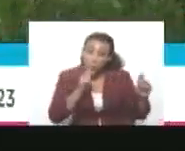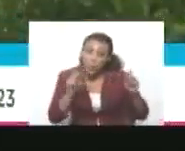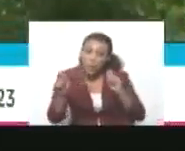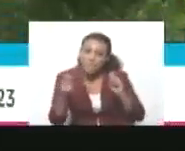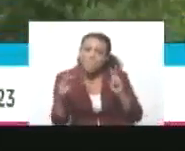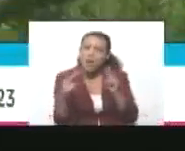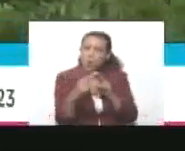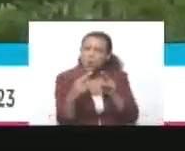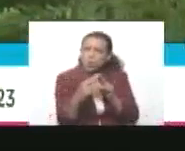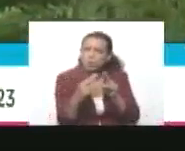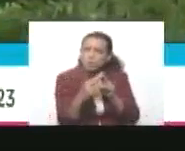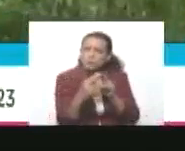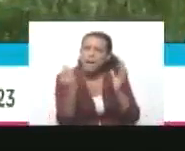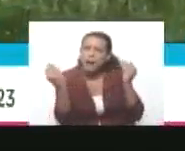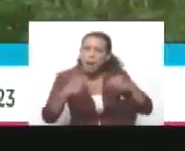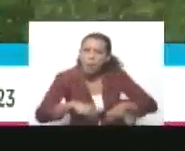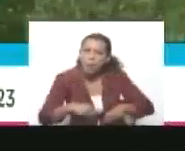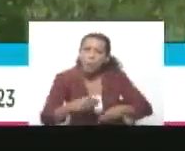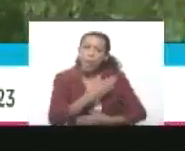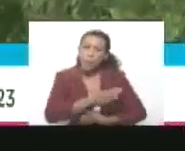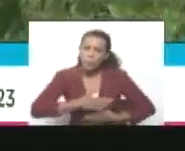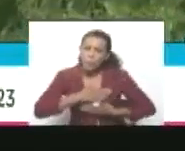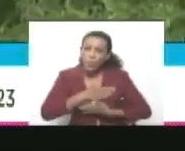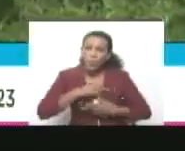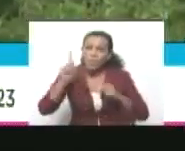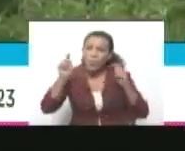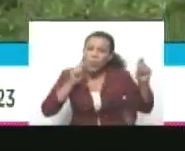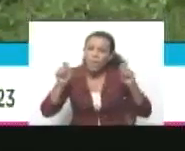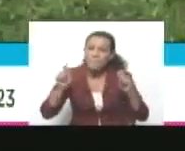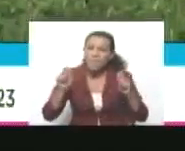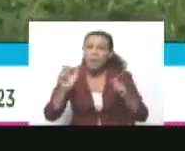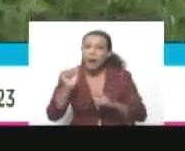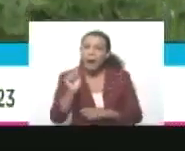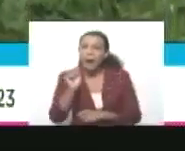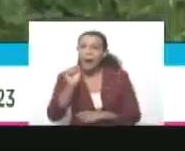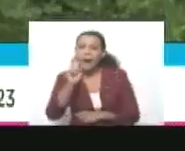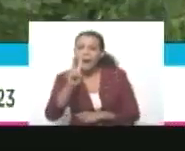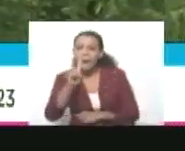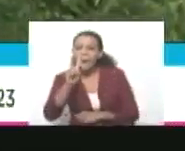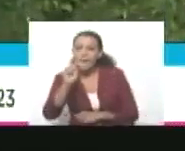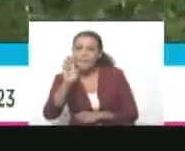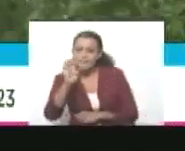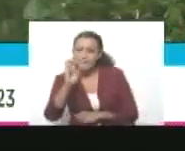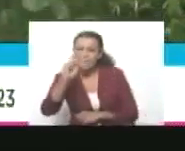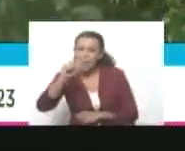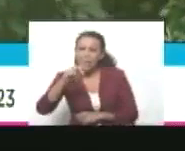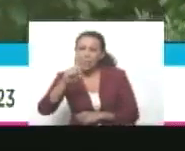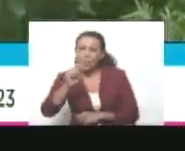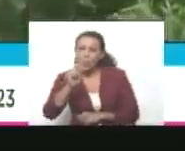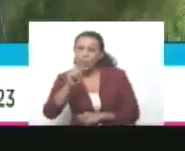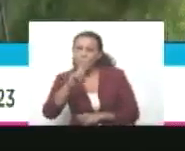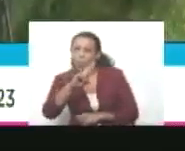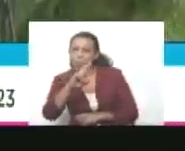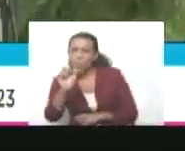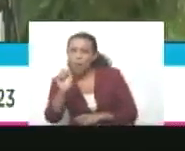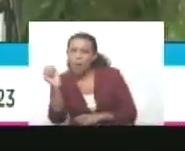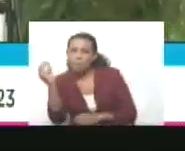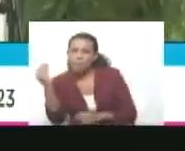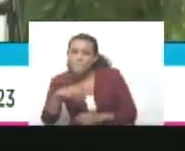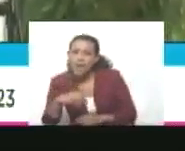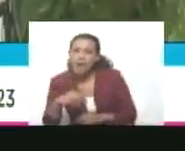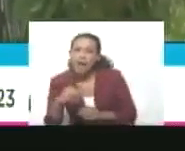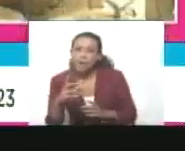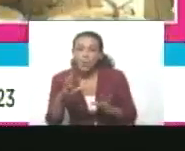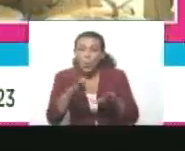que también podamos disfrutar de un turismo de aventura como es la parte de aprovechar